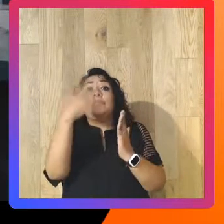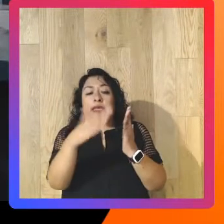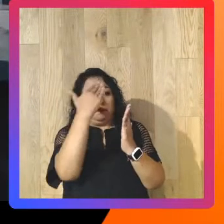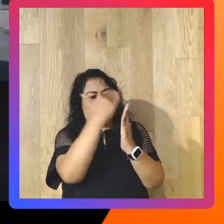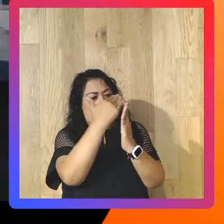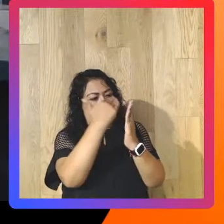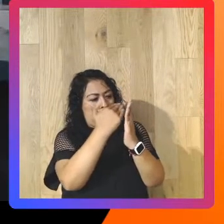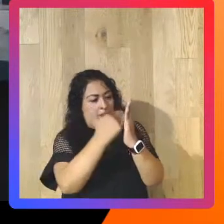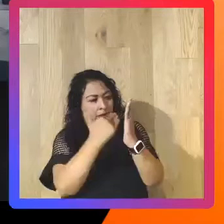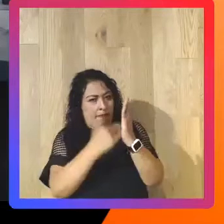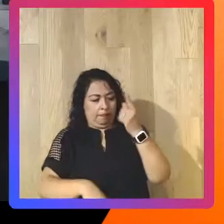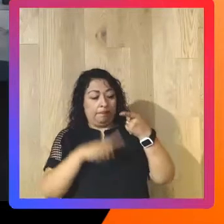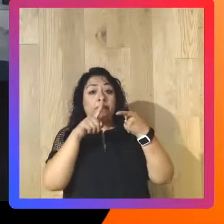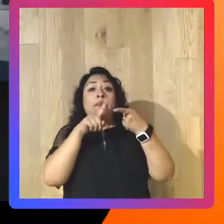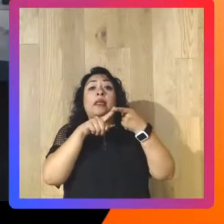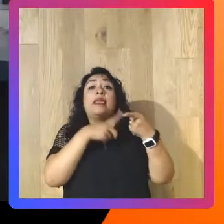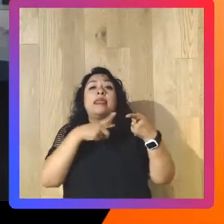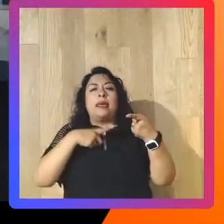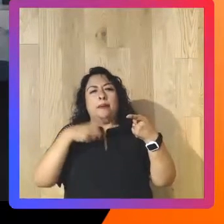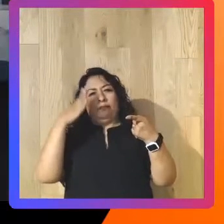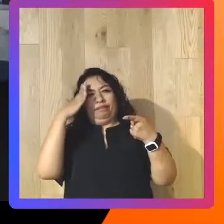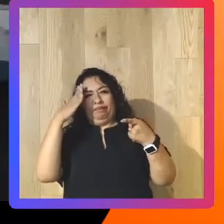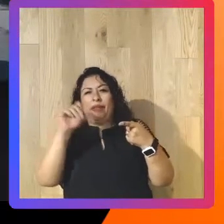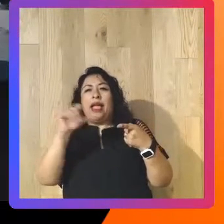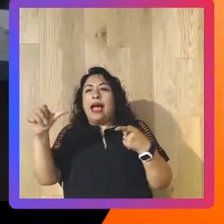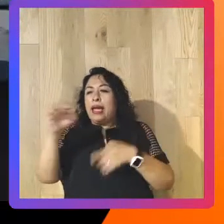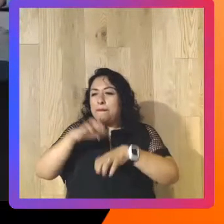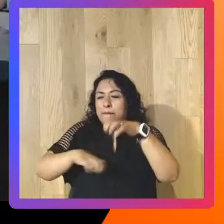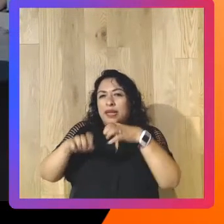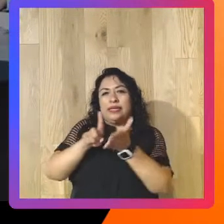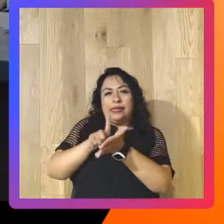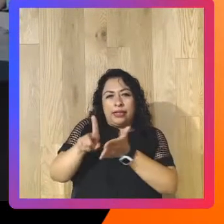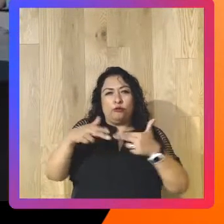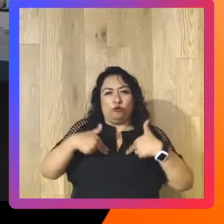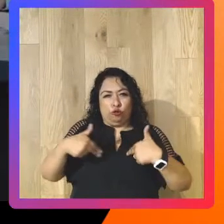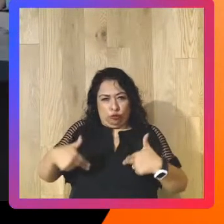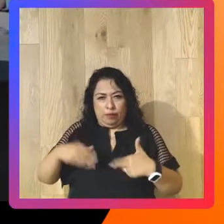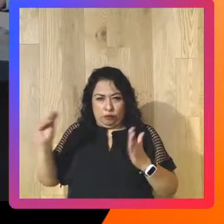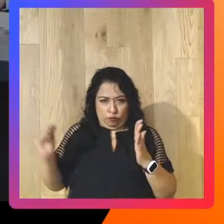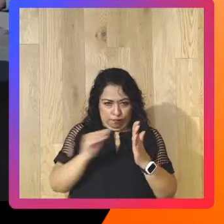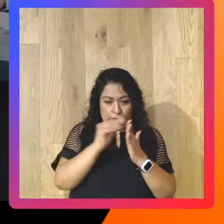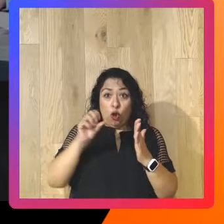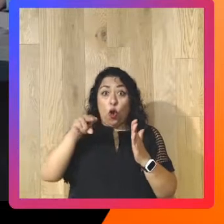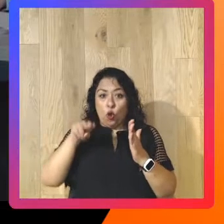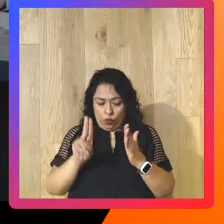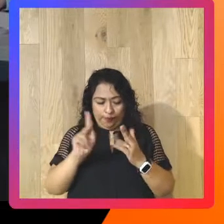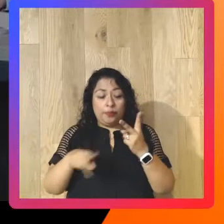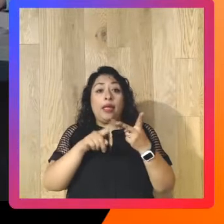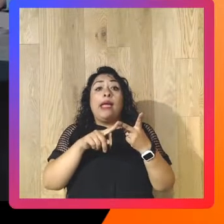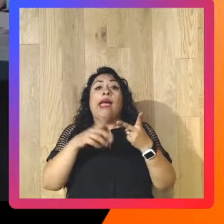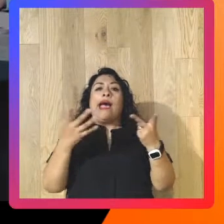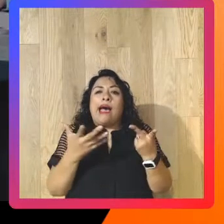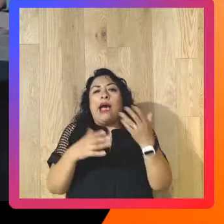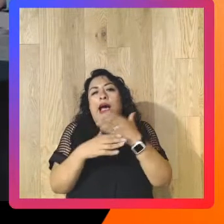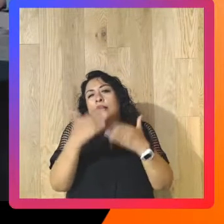acciones. 1. Implementar los principios rectores sobre las empresas y los derechos humanos de la ONU. 2. Crear productos